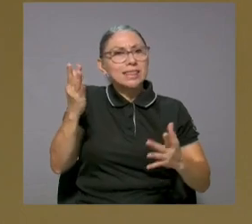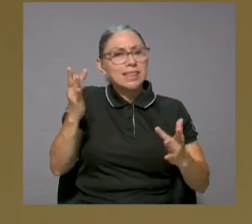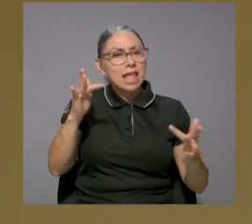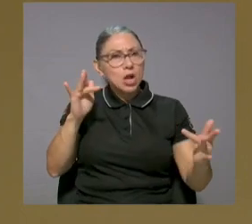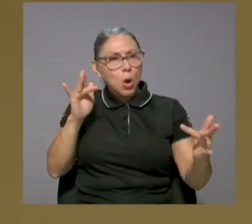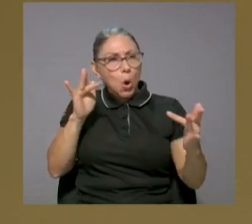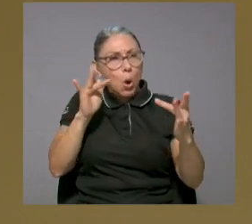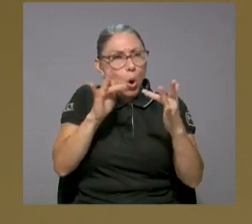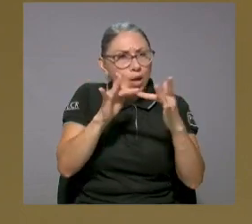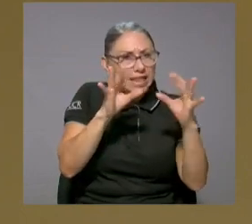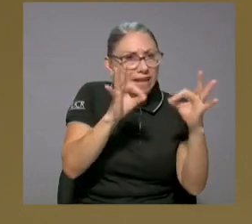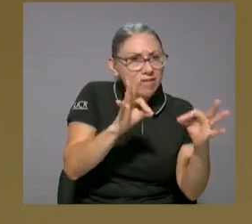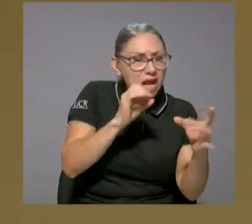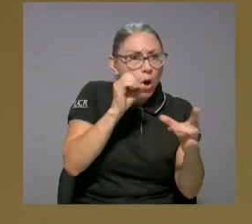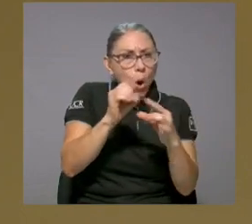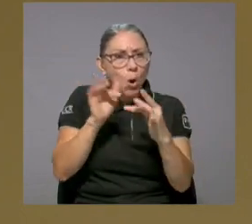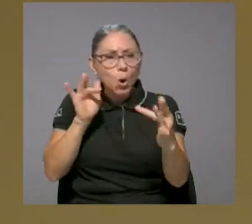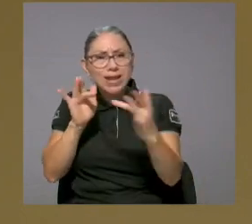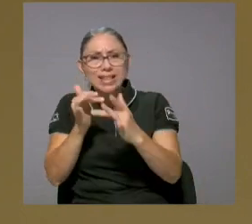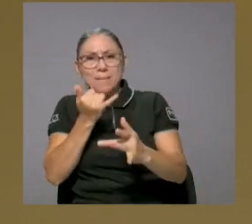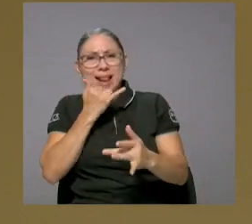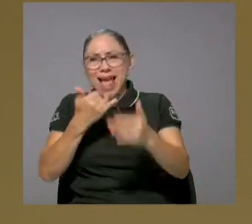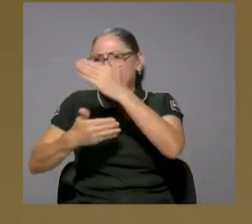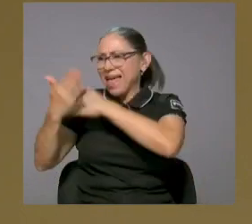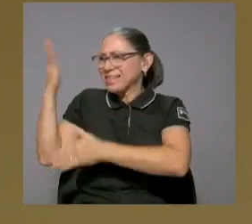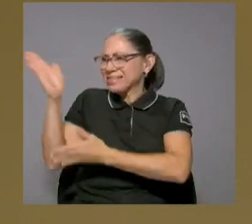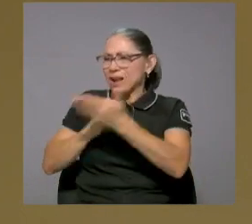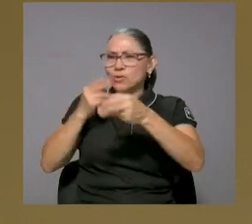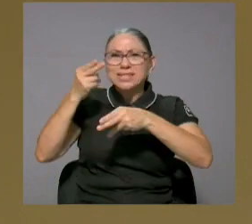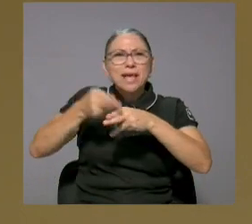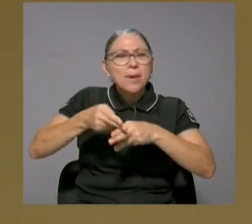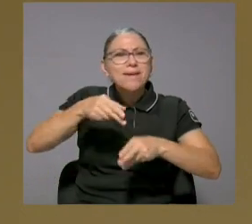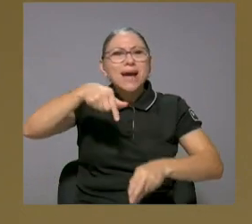conecta bien o conecta mal. Había una cosa que se llamaba quinina